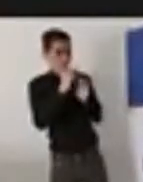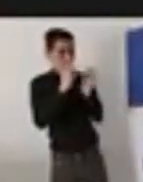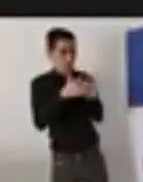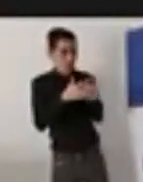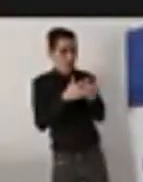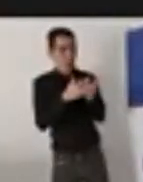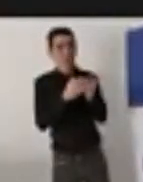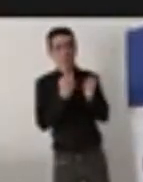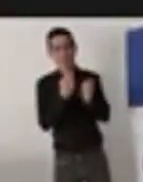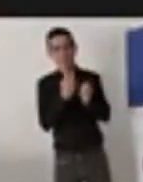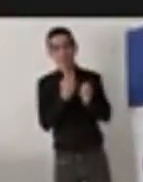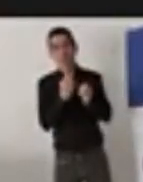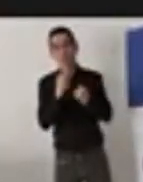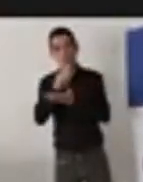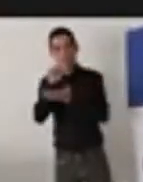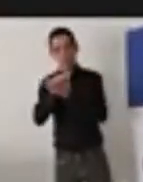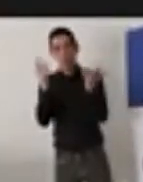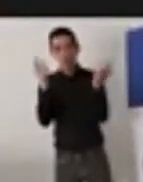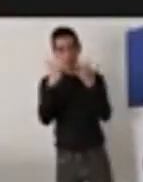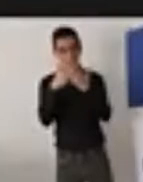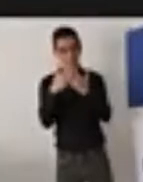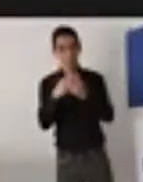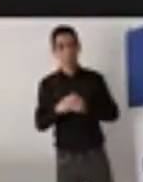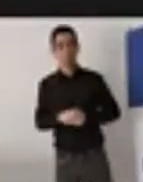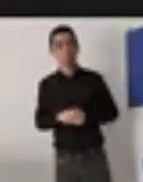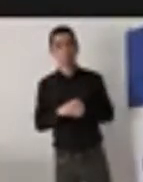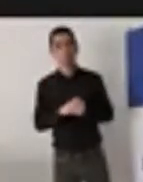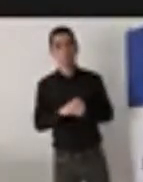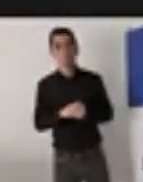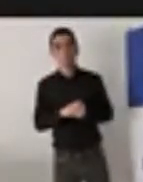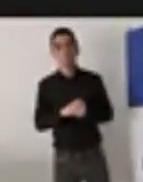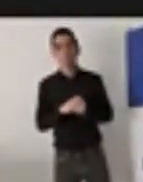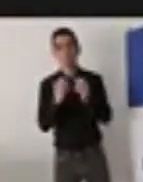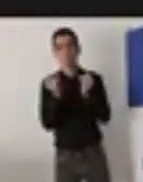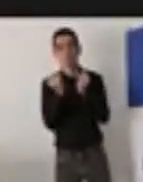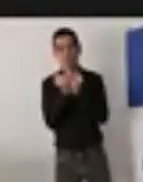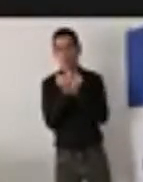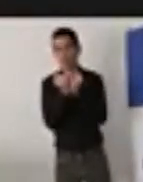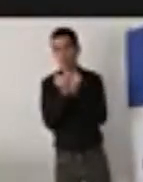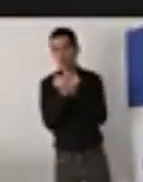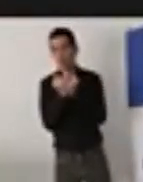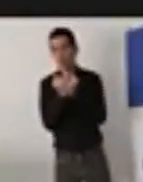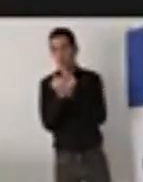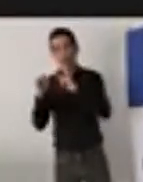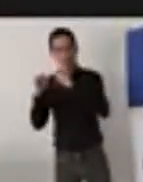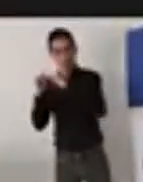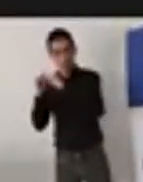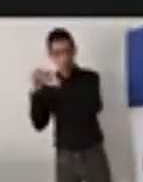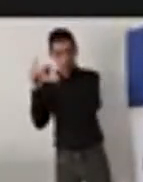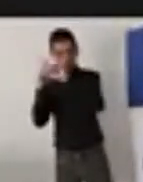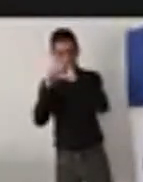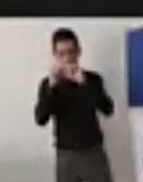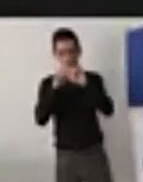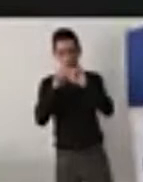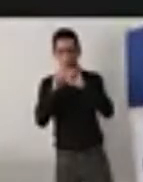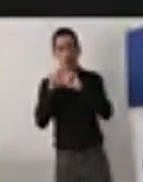oportunidades. Y lo segundo, yo creo que más que un reto para las instituciones, y lo dejo a modo de reflexión, es un reto para nosotros mismos